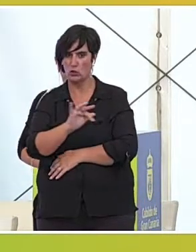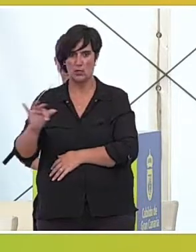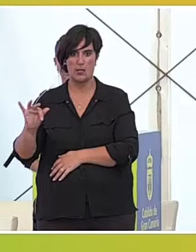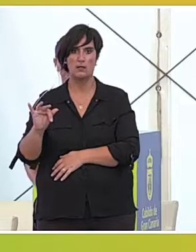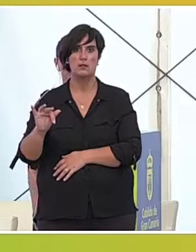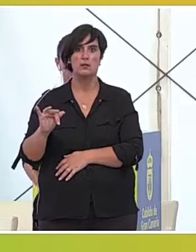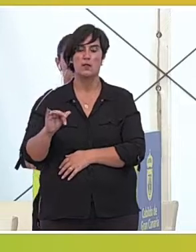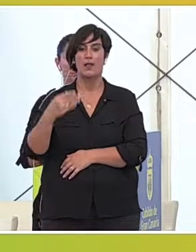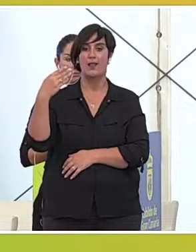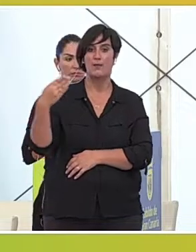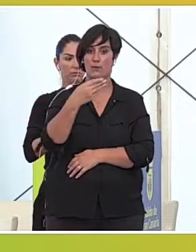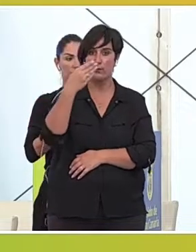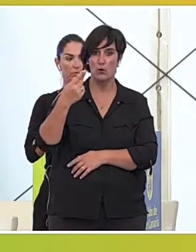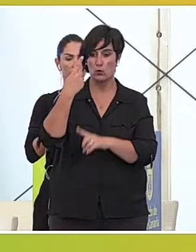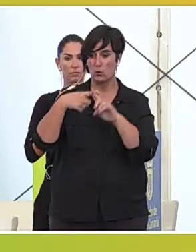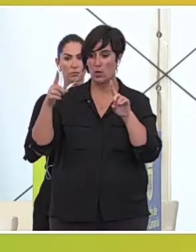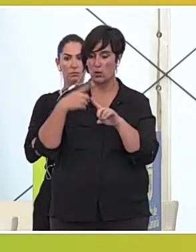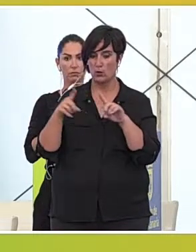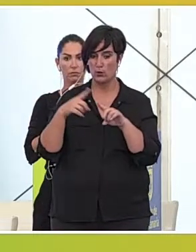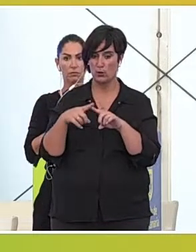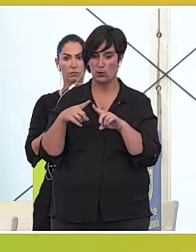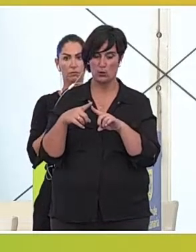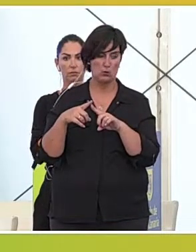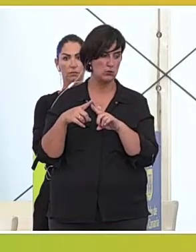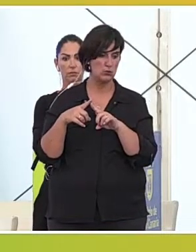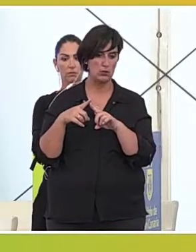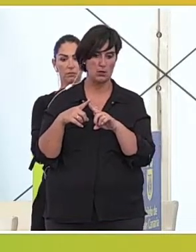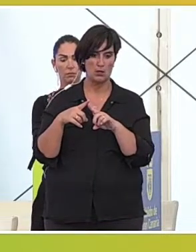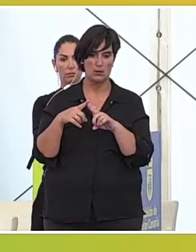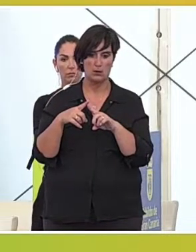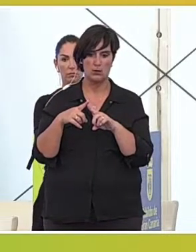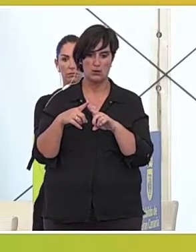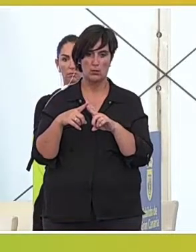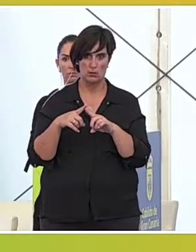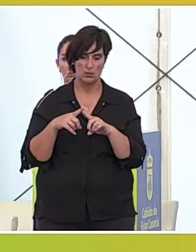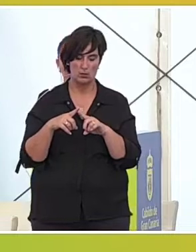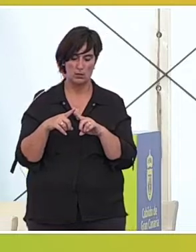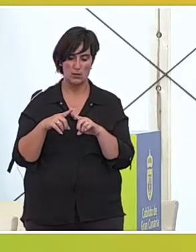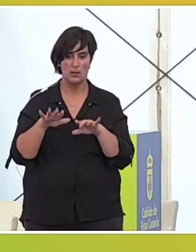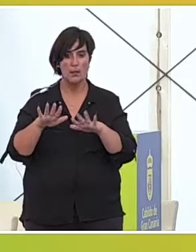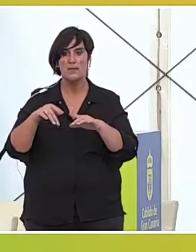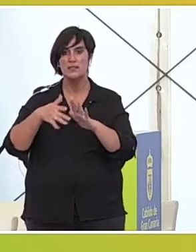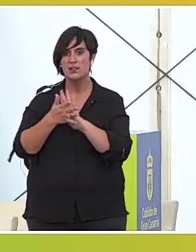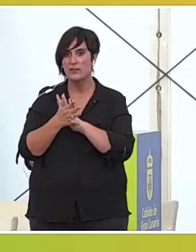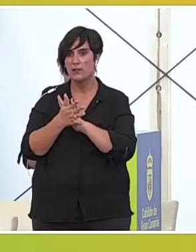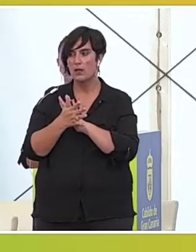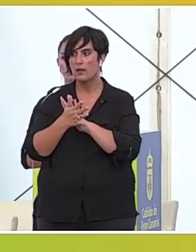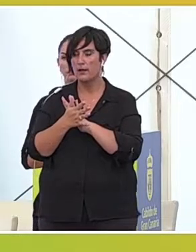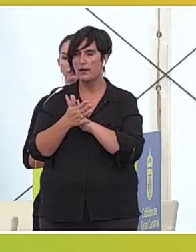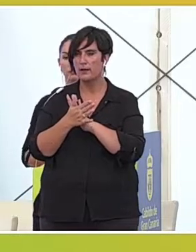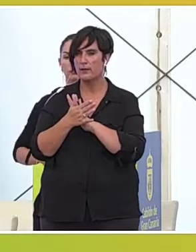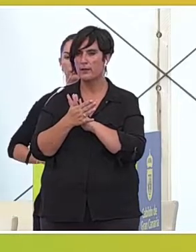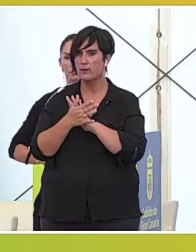del boro, que es una de las cosas que estamos ahí, ¿no? Pues estaríamos por debajo de